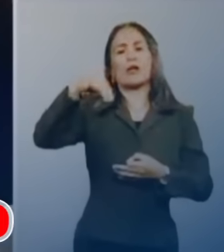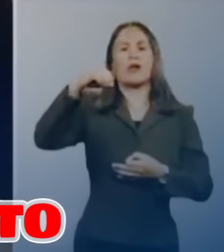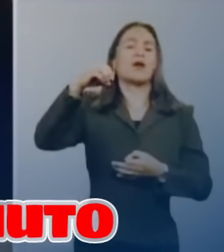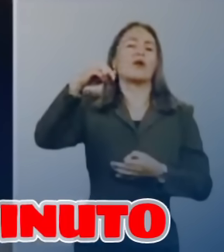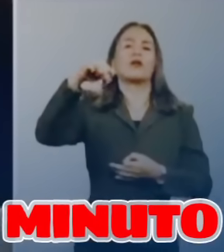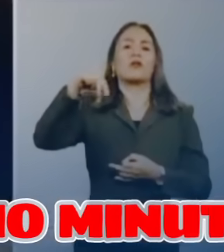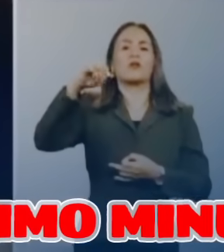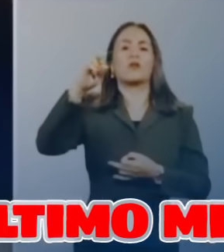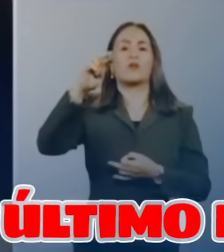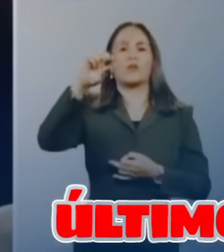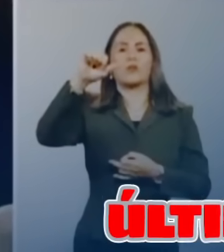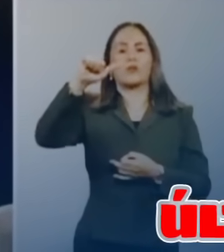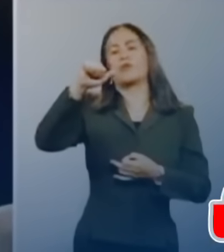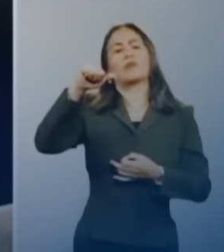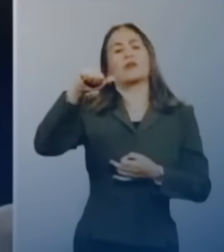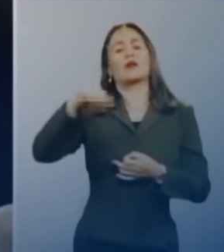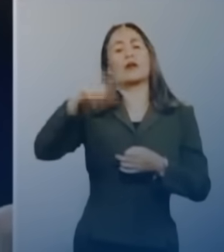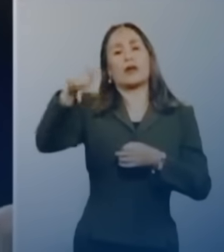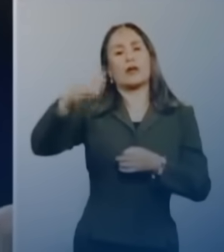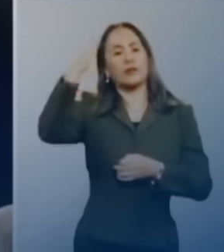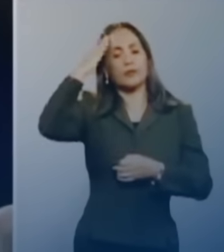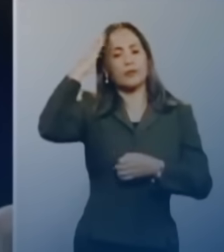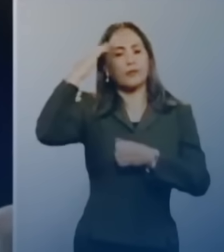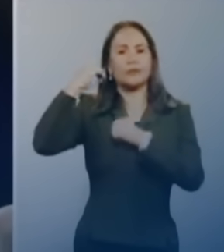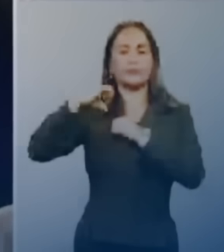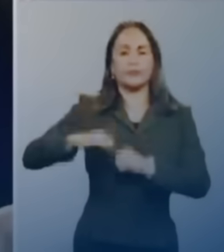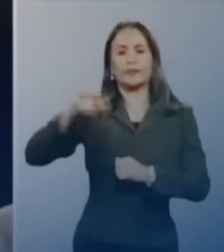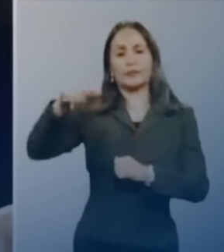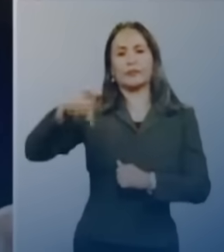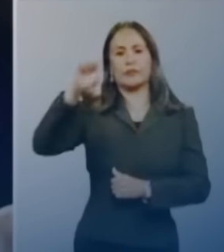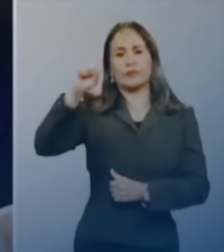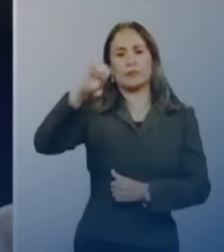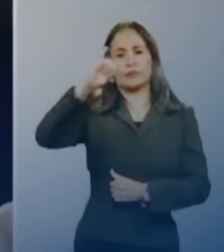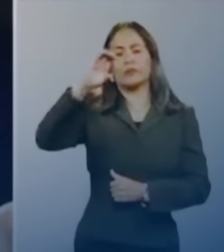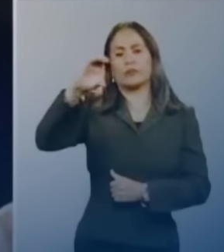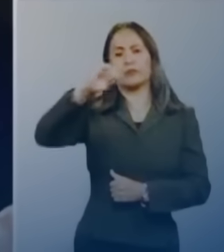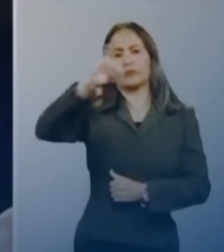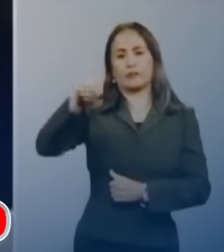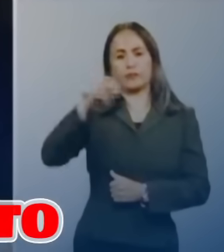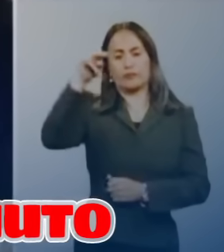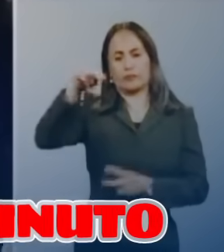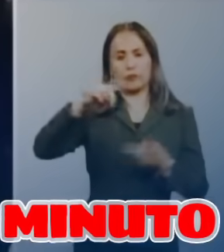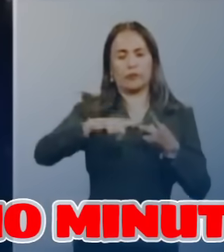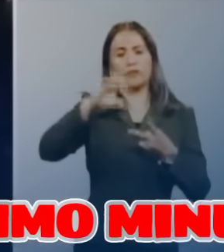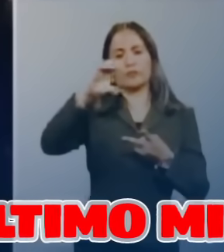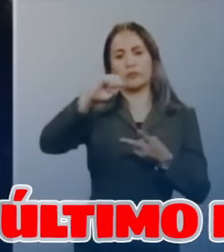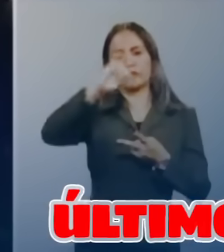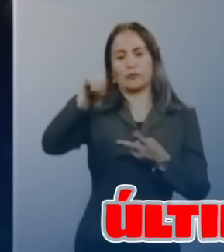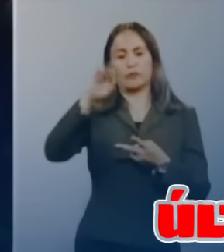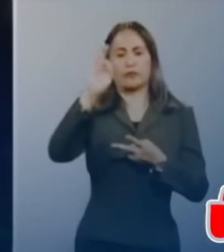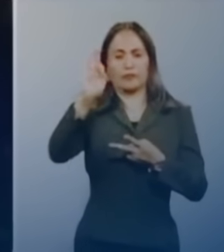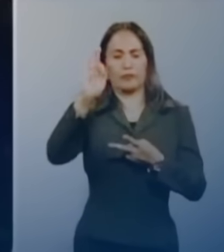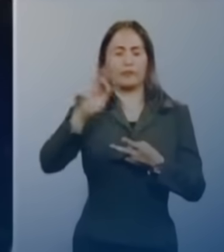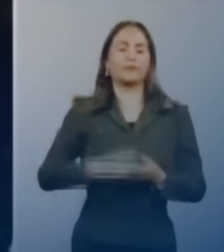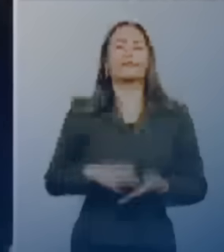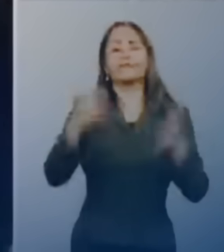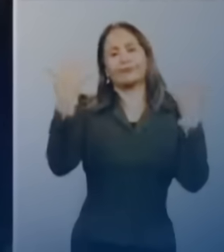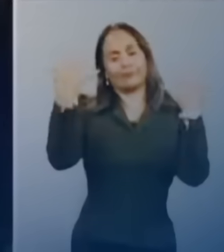Piña Hernández, presidenta de la Suprema Corte de Justicia de la Nación y del Consejo de la Judicatura Federal.